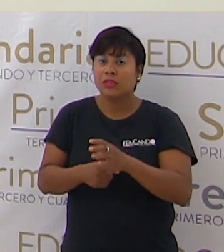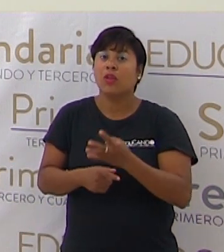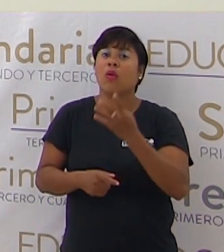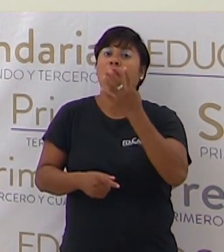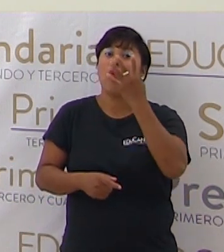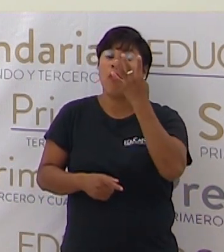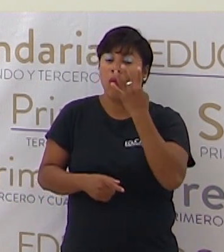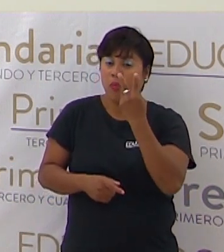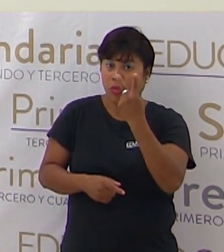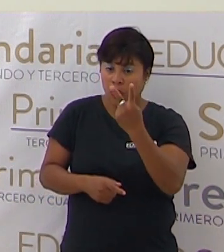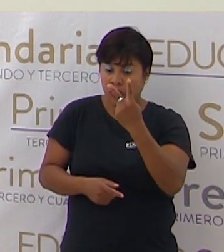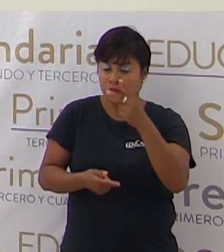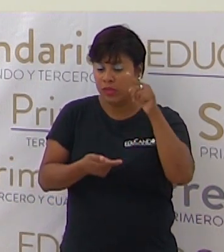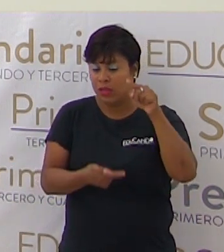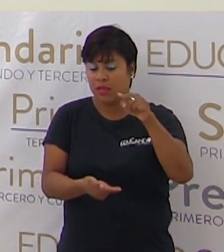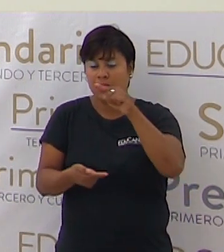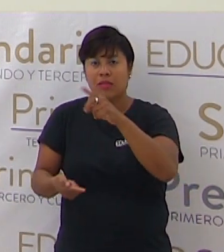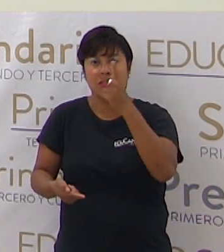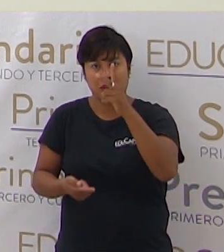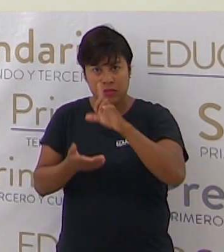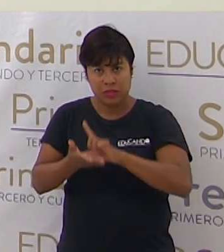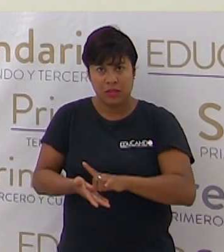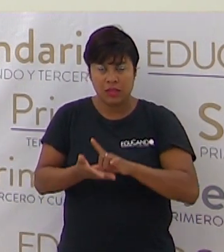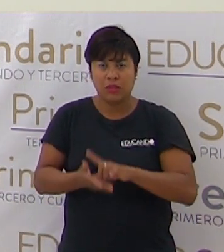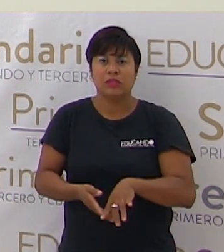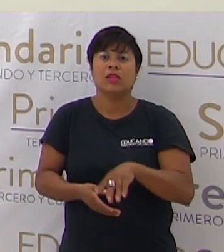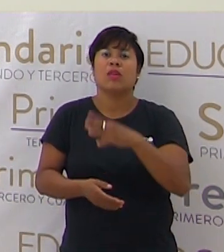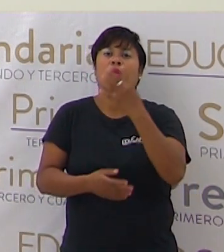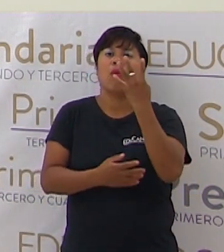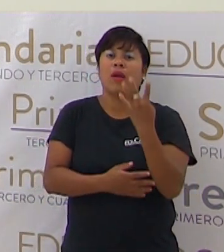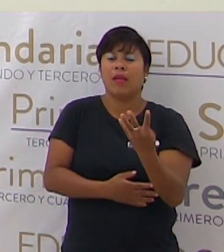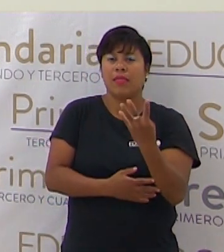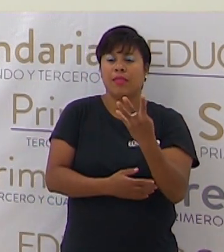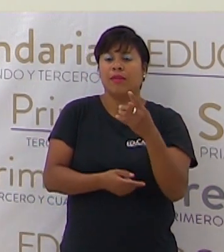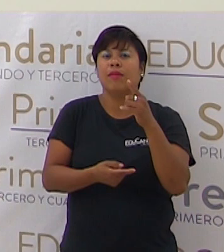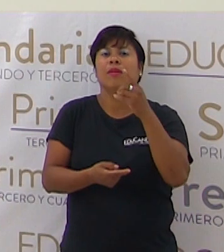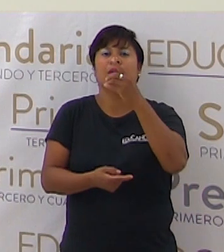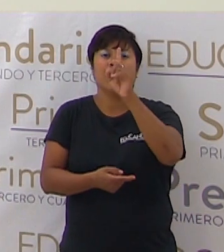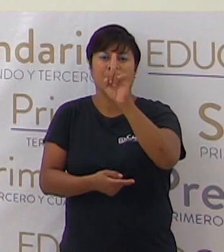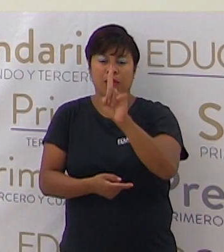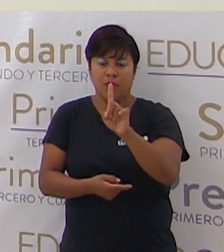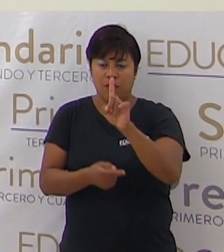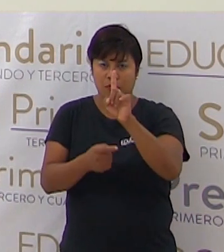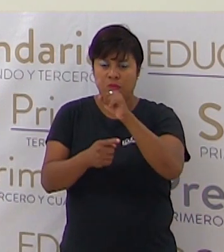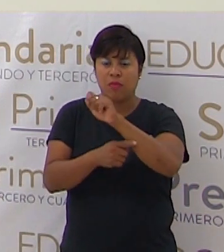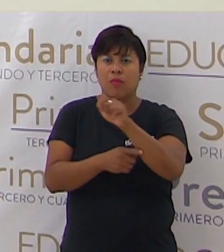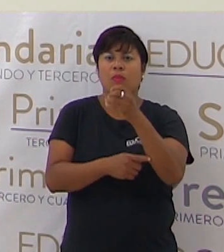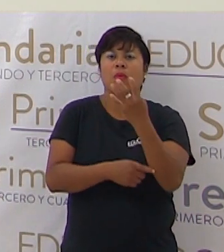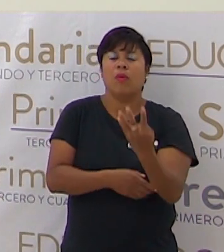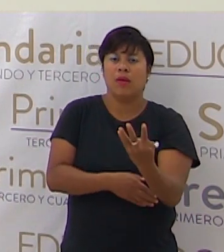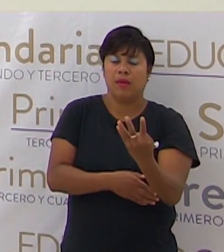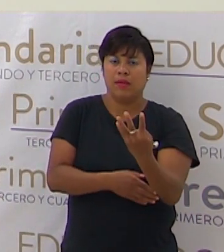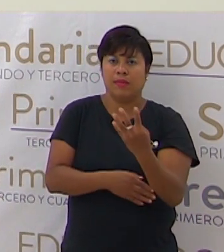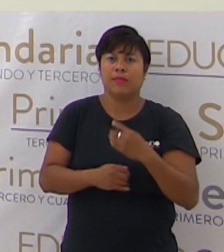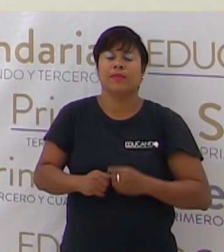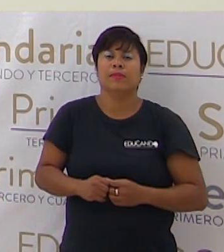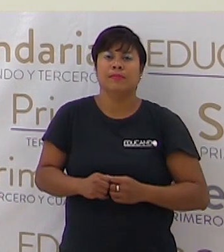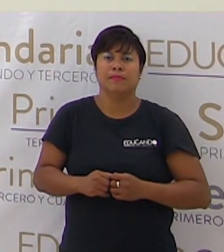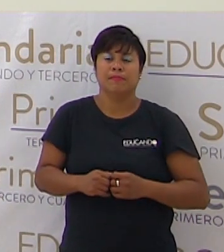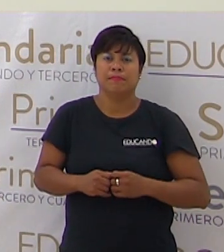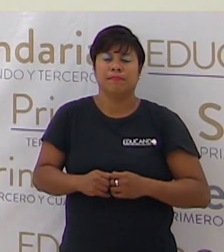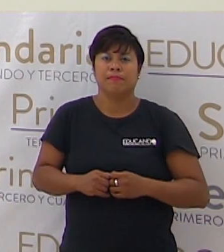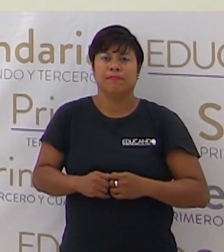¿cuántas? 2 de 2 litros y 4 de 1